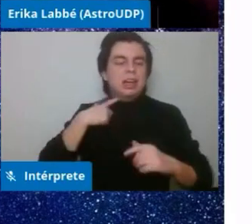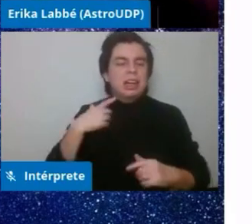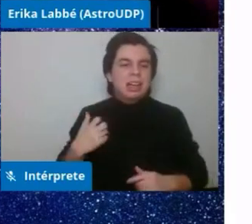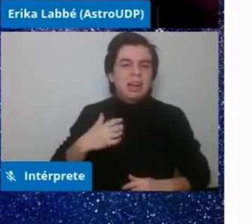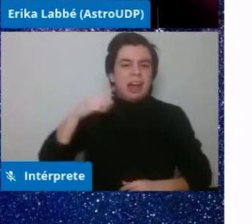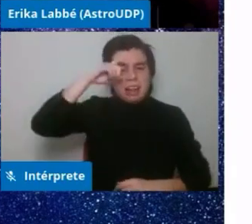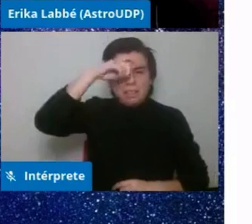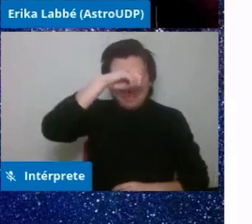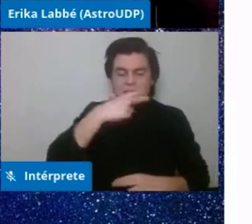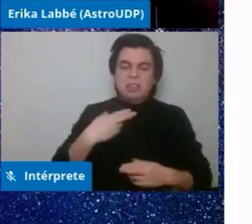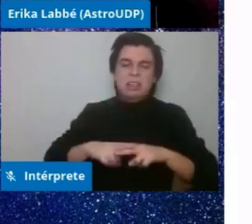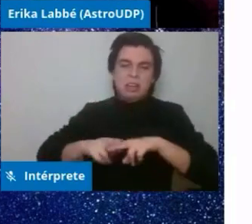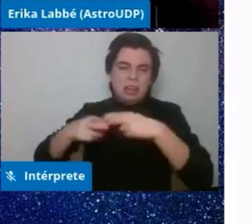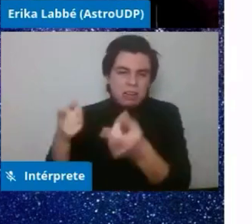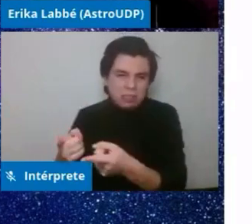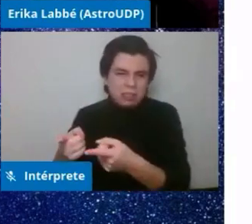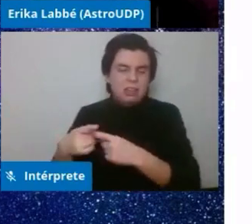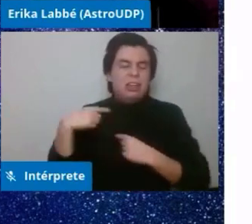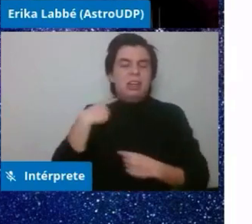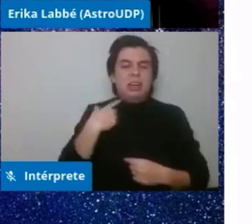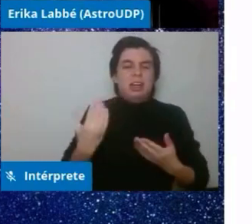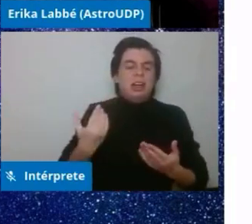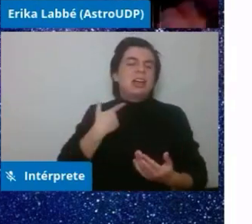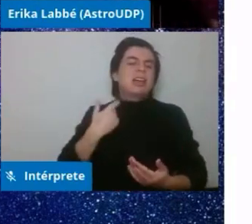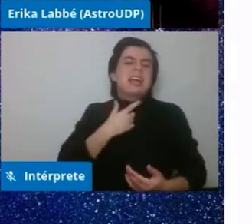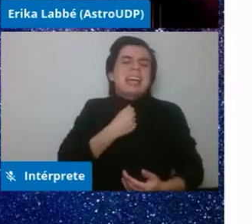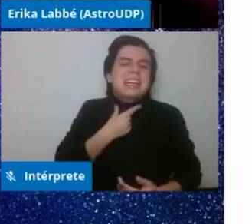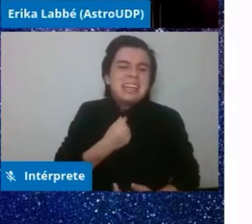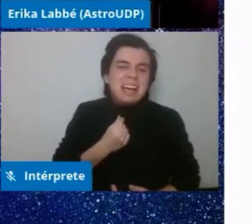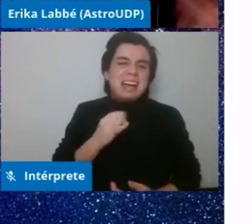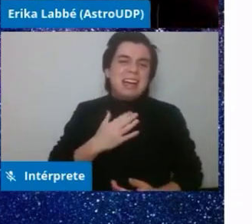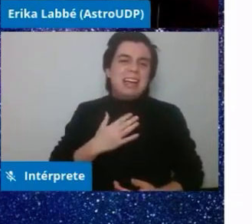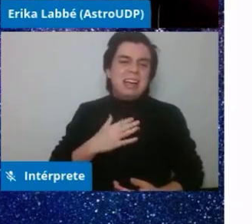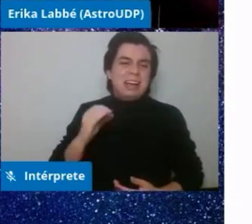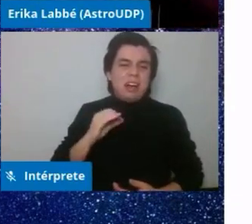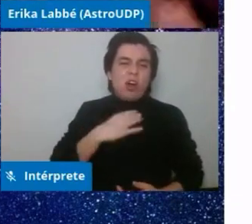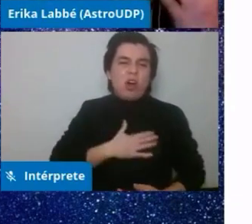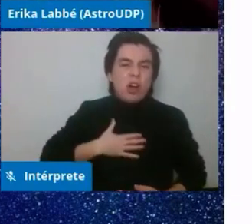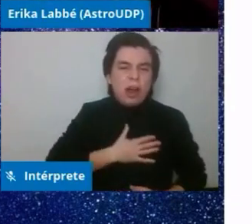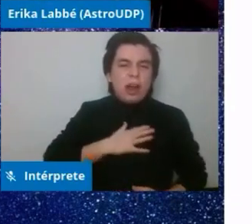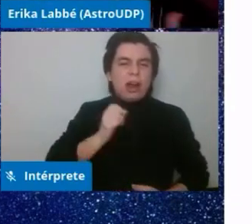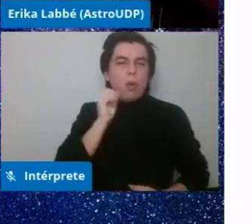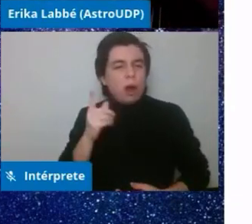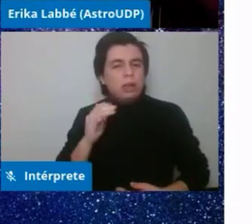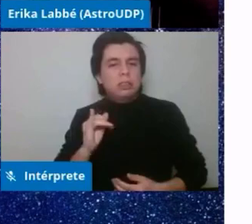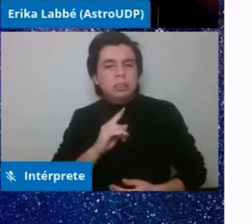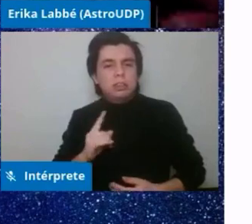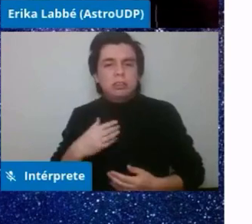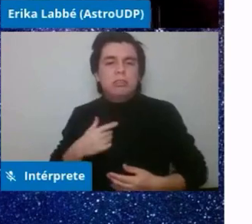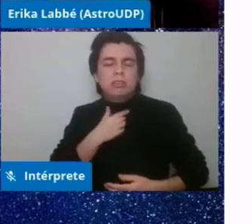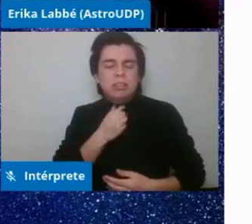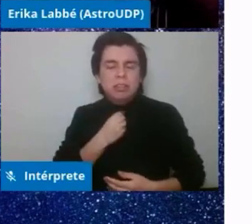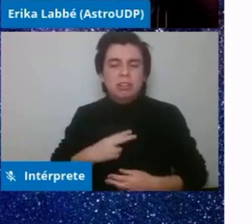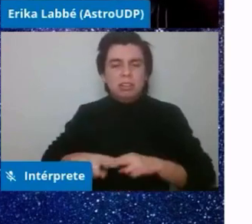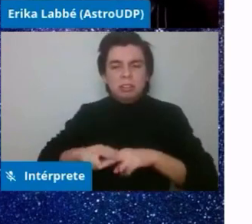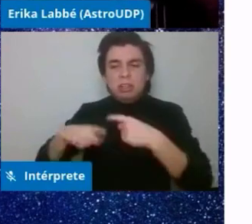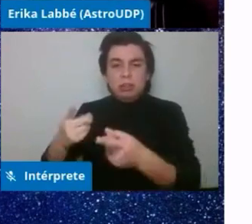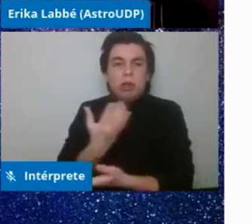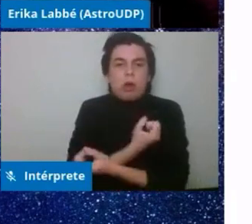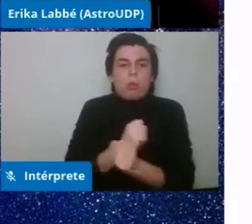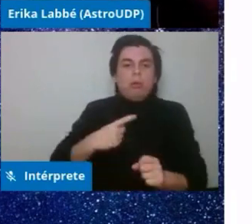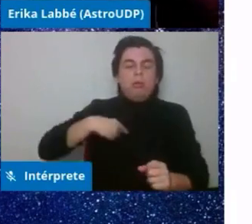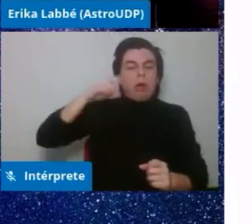Entonces, en base a eso no podemos llegar y asumir un montón de cosas y trabajar y hacer todo un programa para que cuando lleguemos allá en